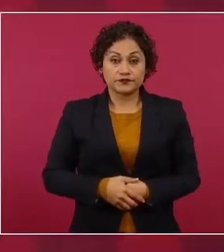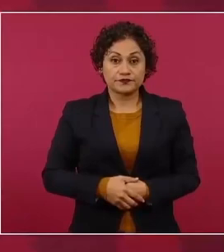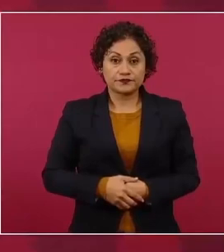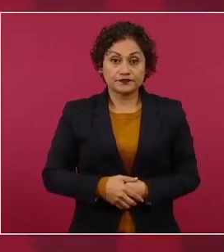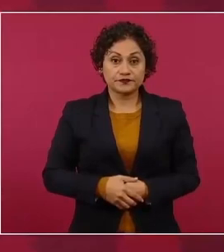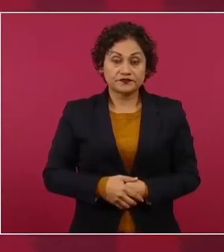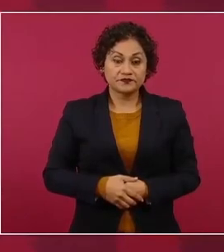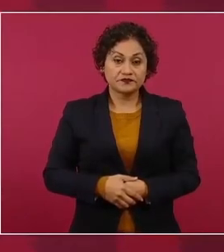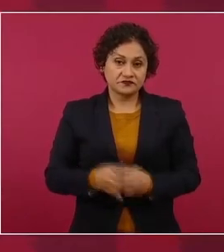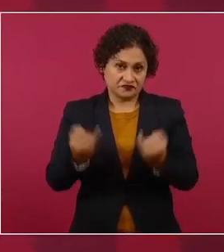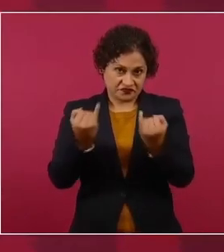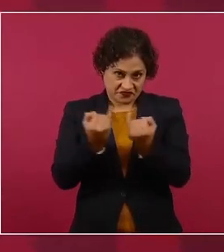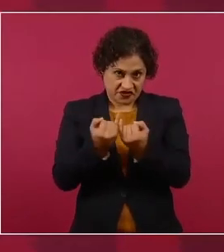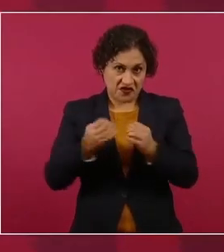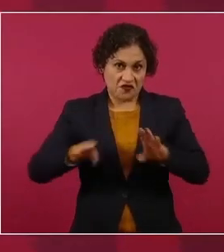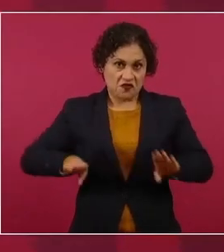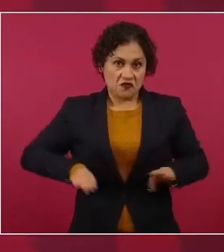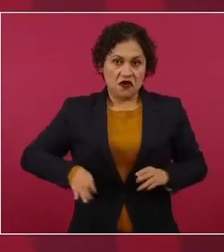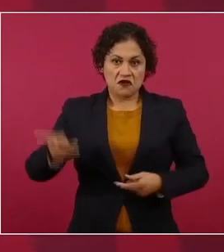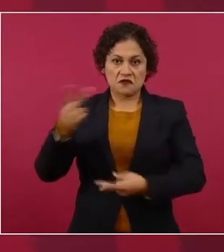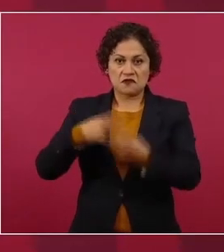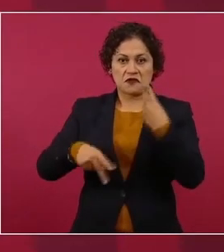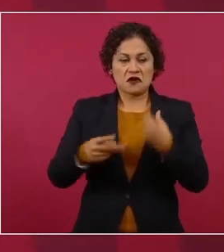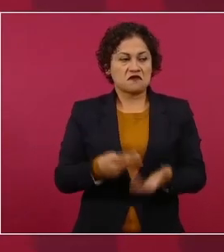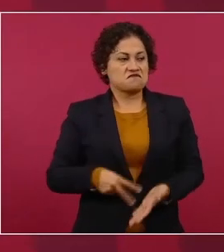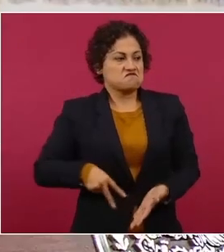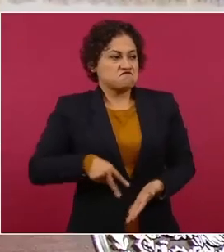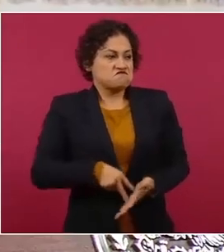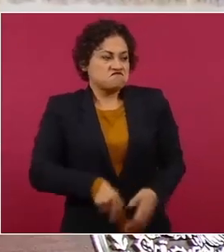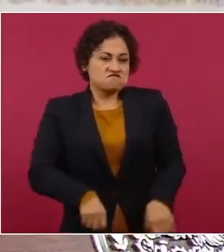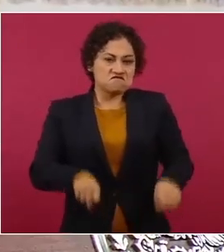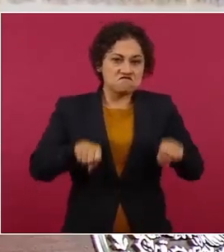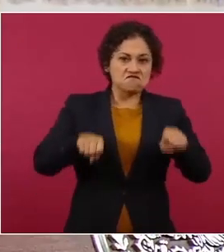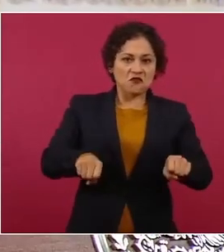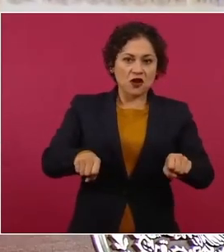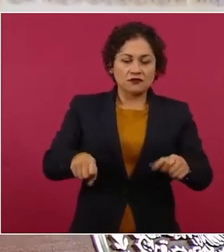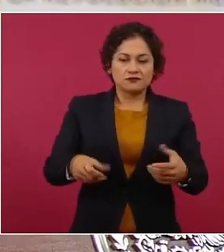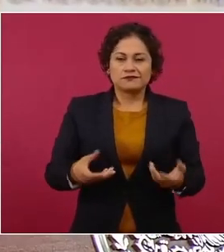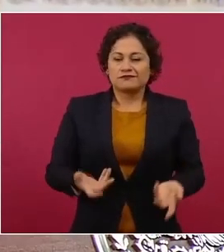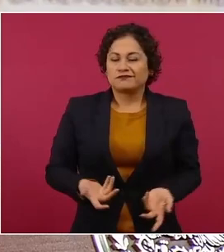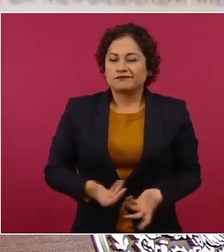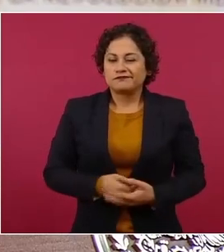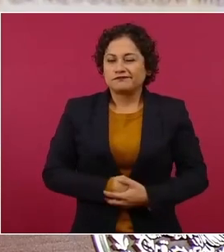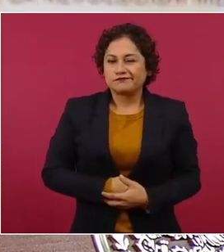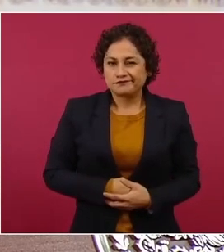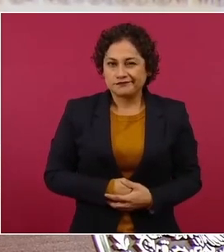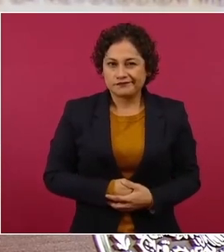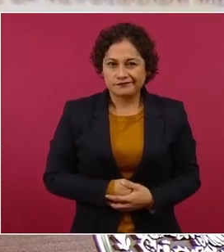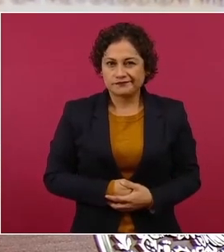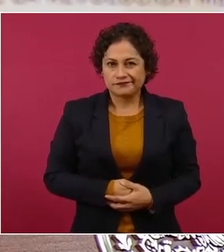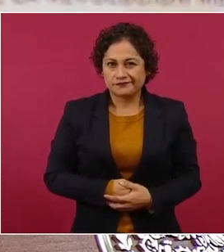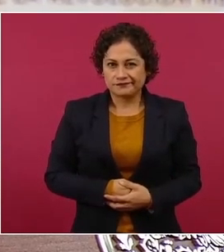con la misma actitud de prepotencia, pues también,